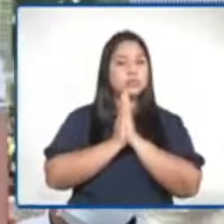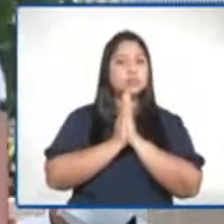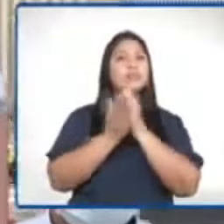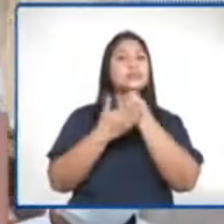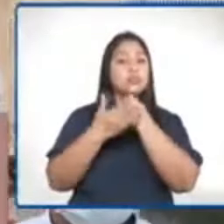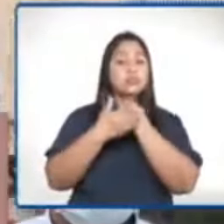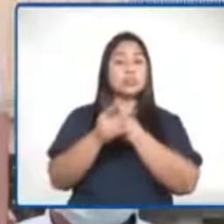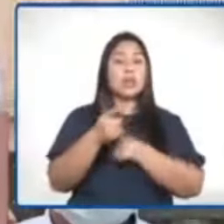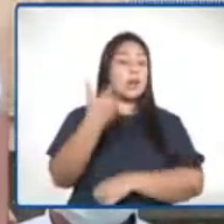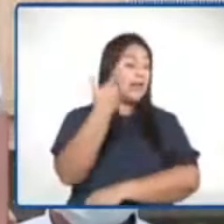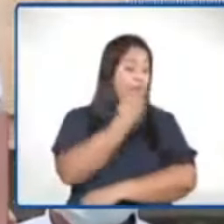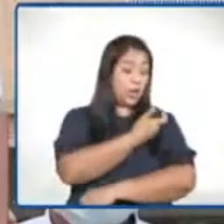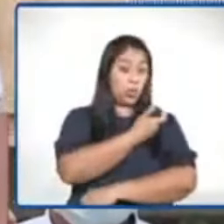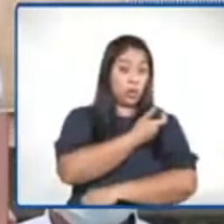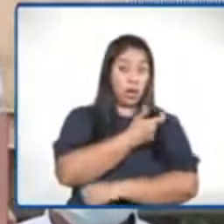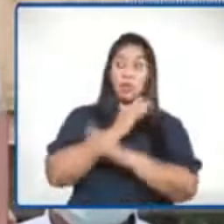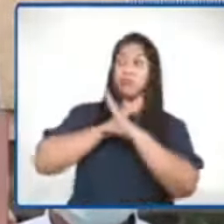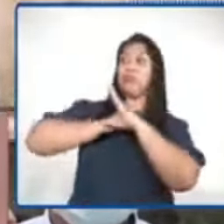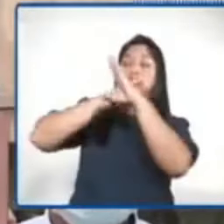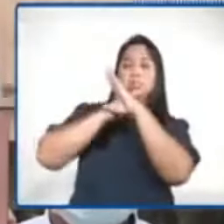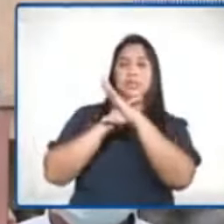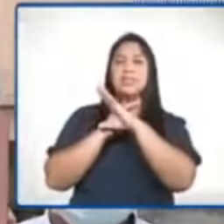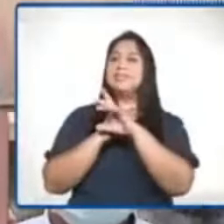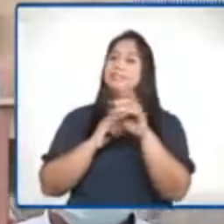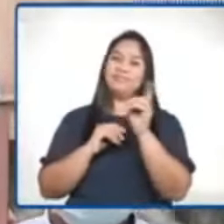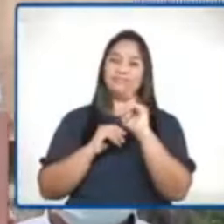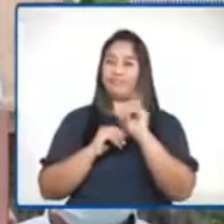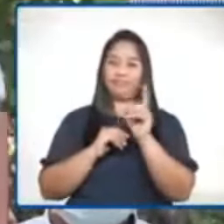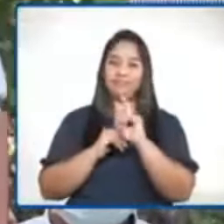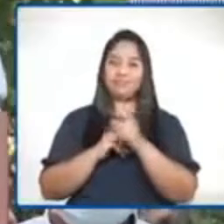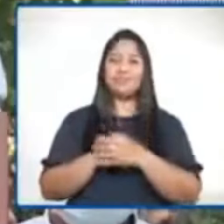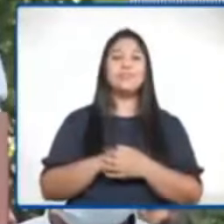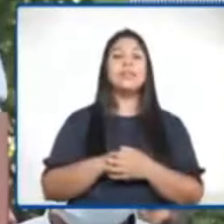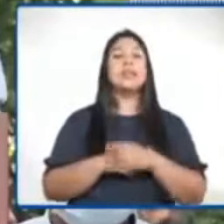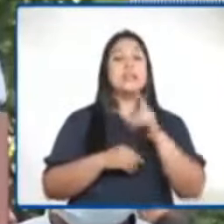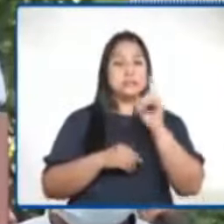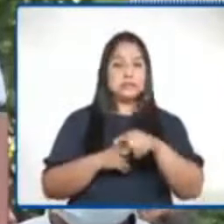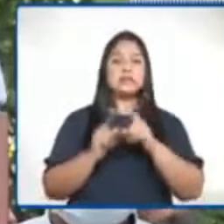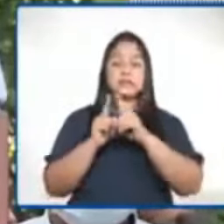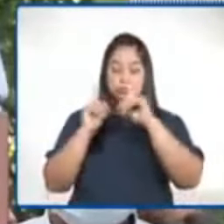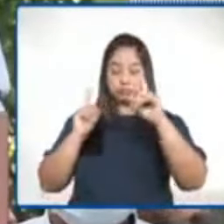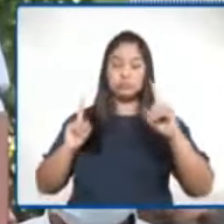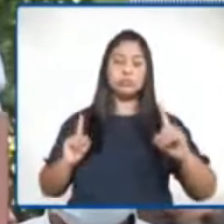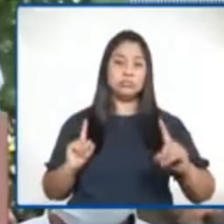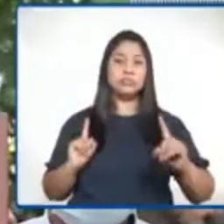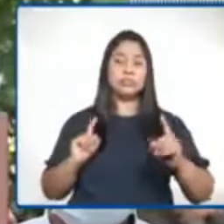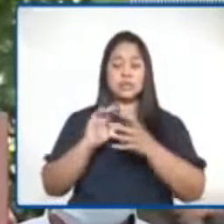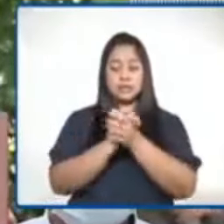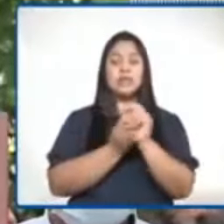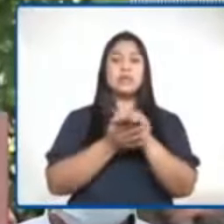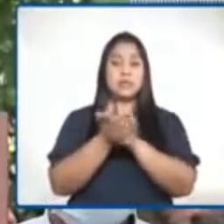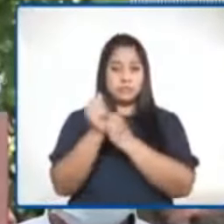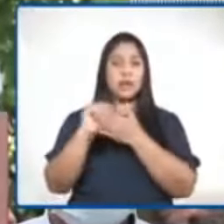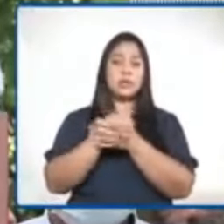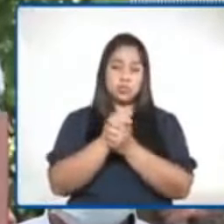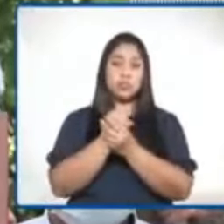sola vacuna no implica que superemos la crisis sanitaria. El distanciamiento social, el lavado de manos